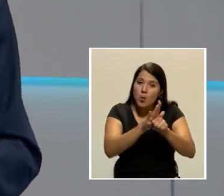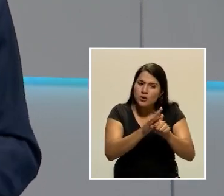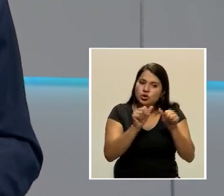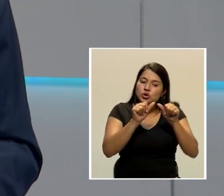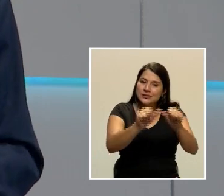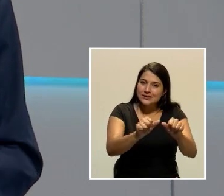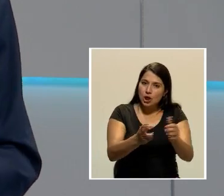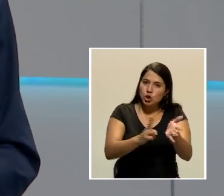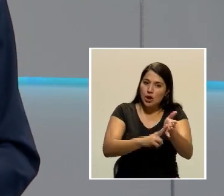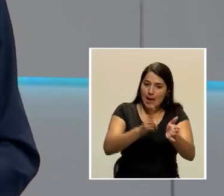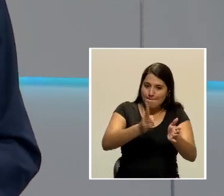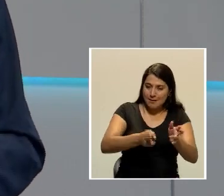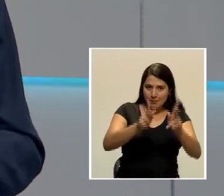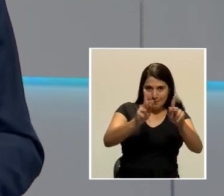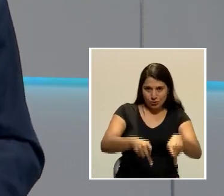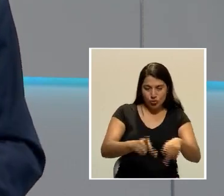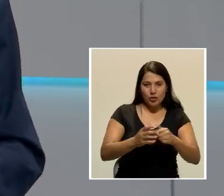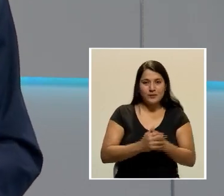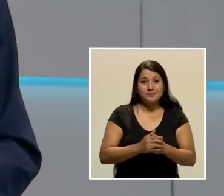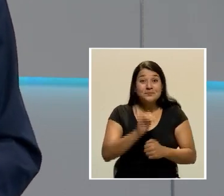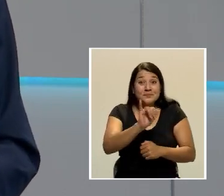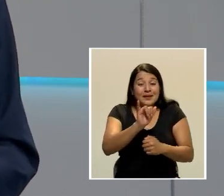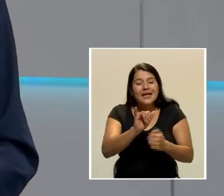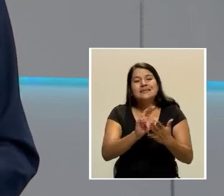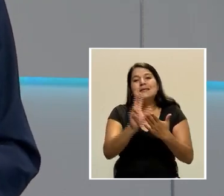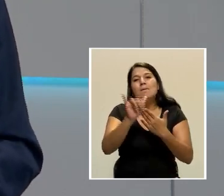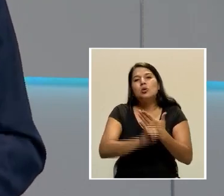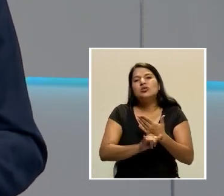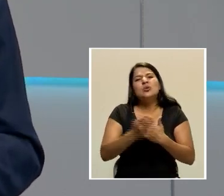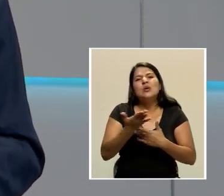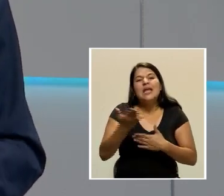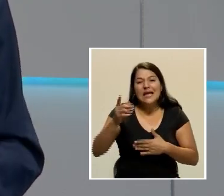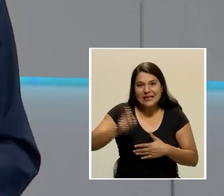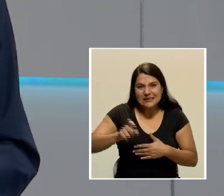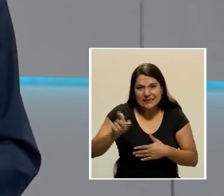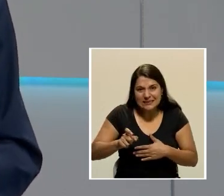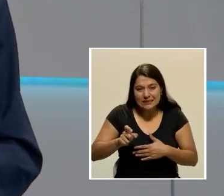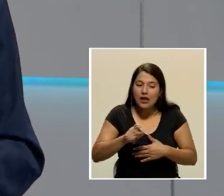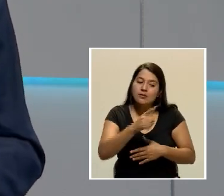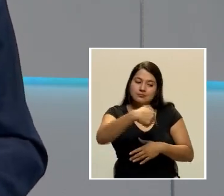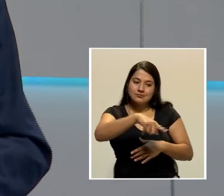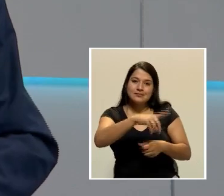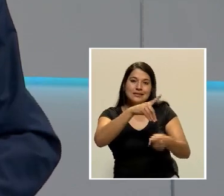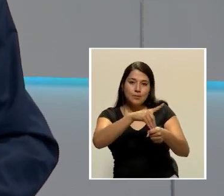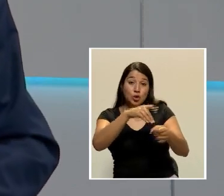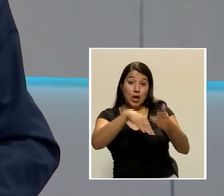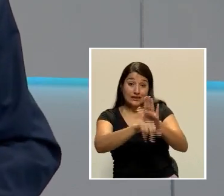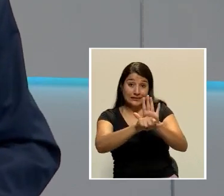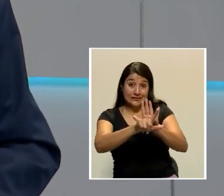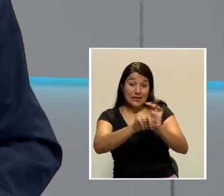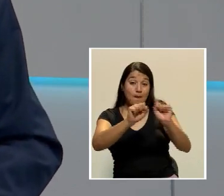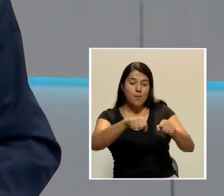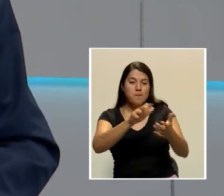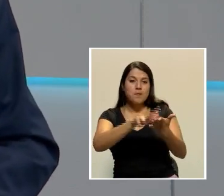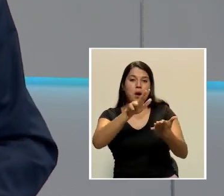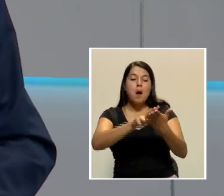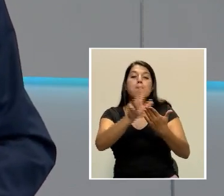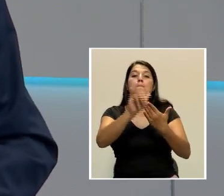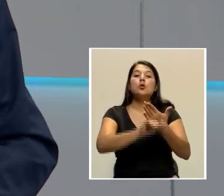turísticas podrían verse beneficiadas y recibir un subsidio para pagar salarios bajo